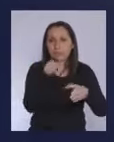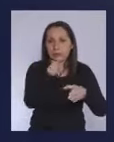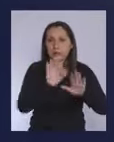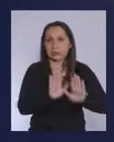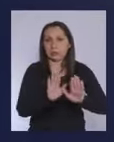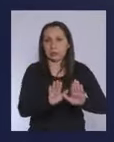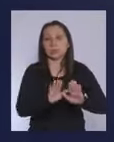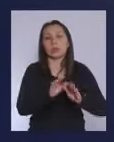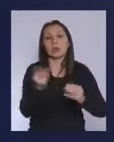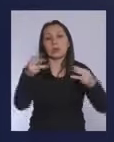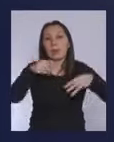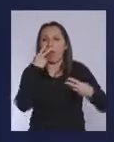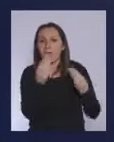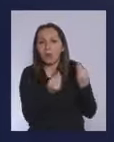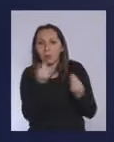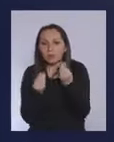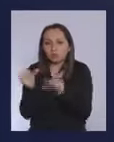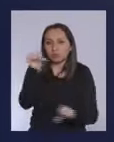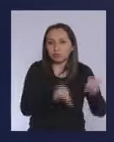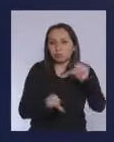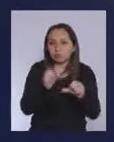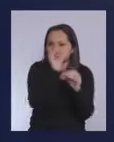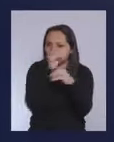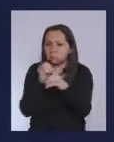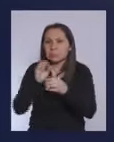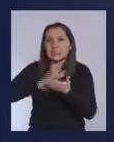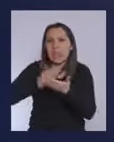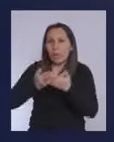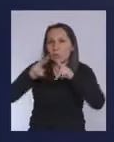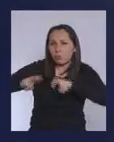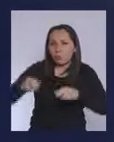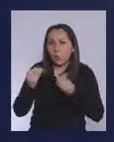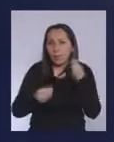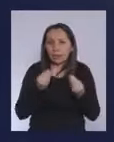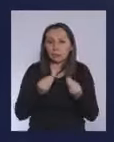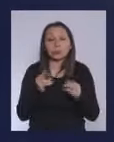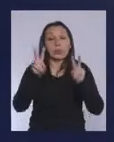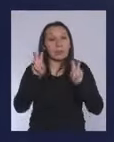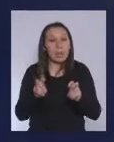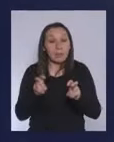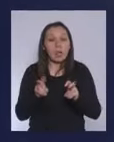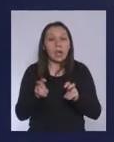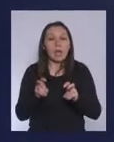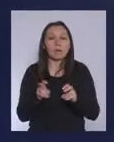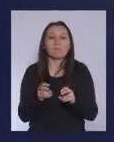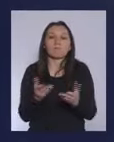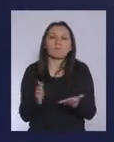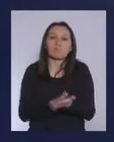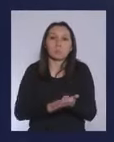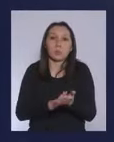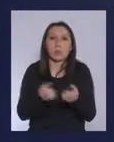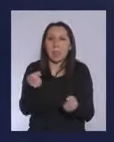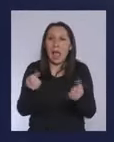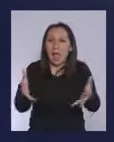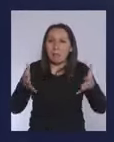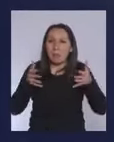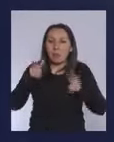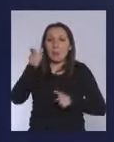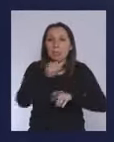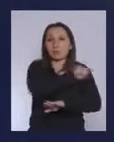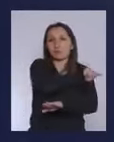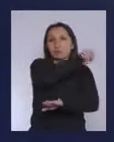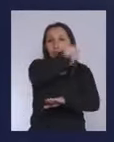viendo la situación del laboratorio viendo la situación epidemiológica y en relación a lo de los de los camiones de las personas que